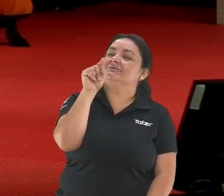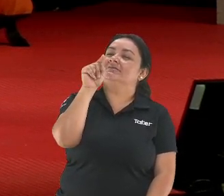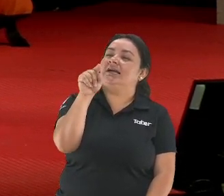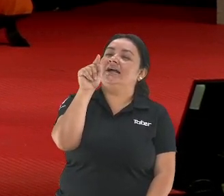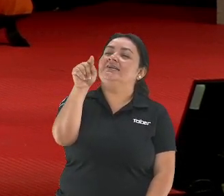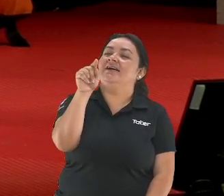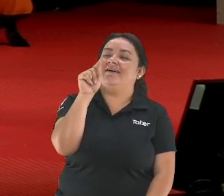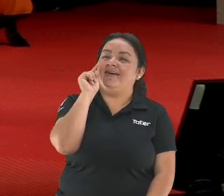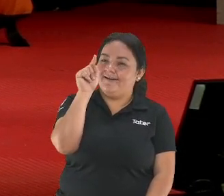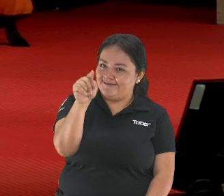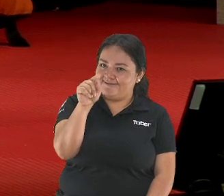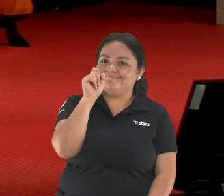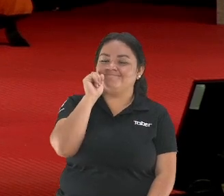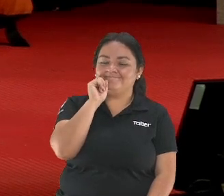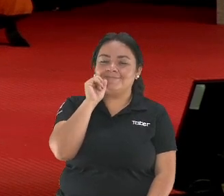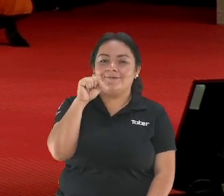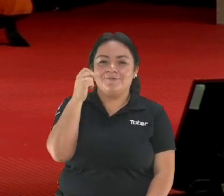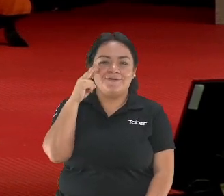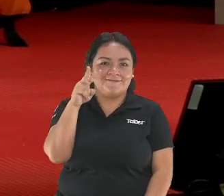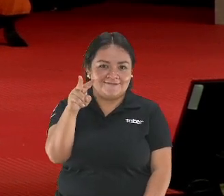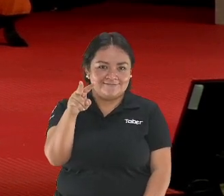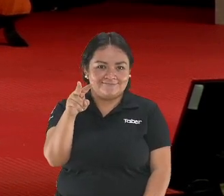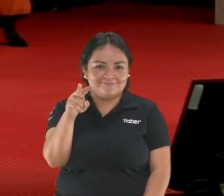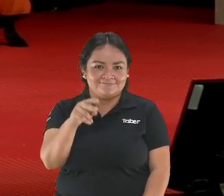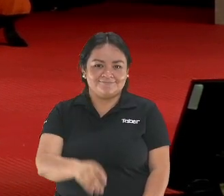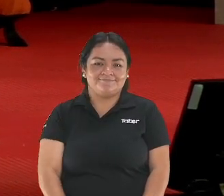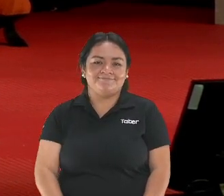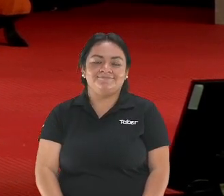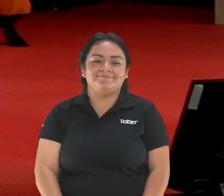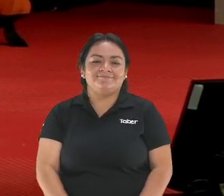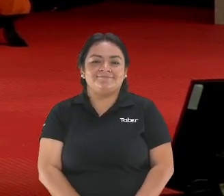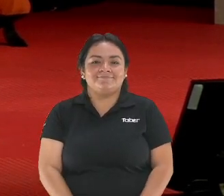10 y al fondo éste estaba a 20